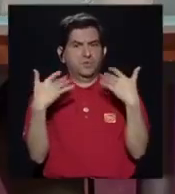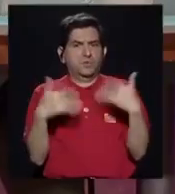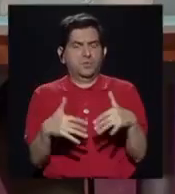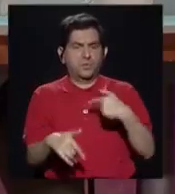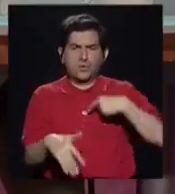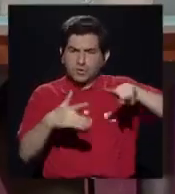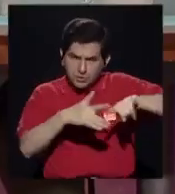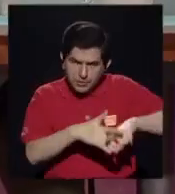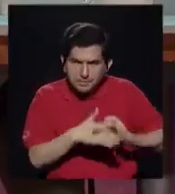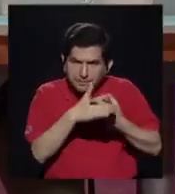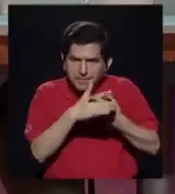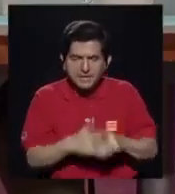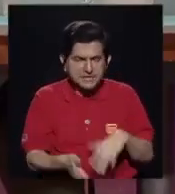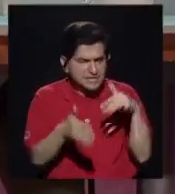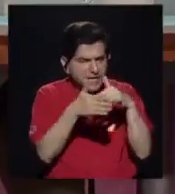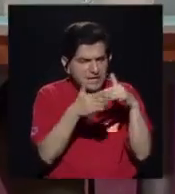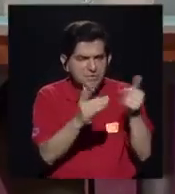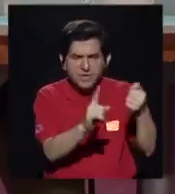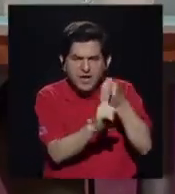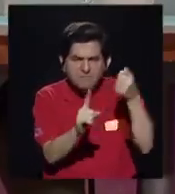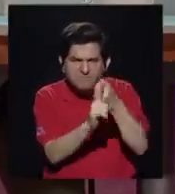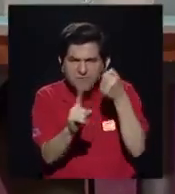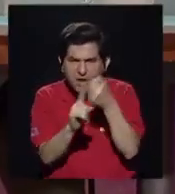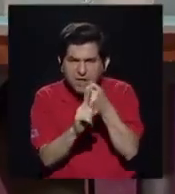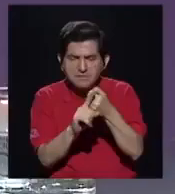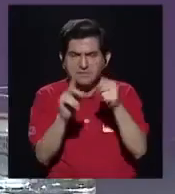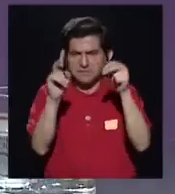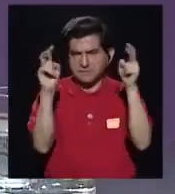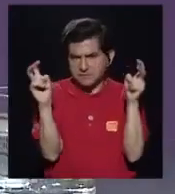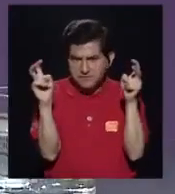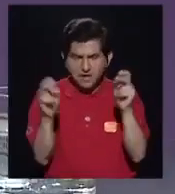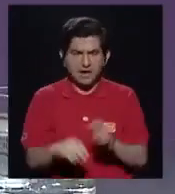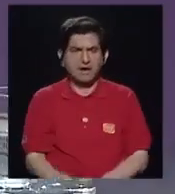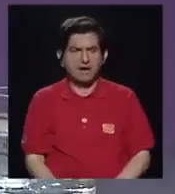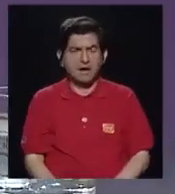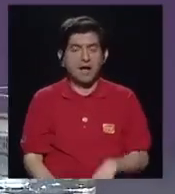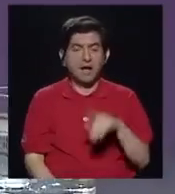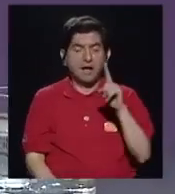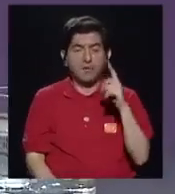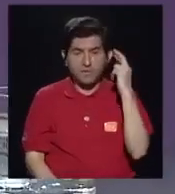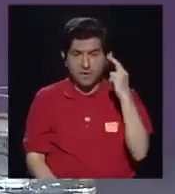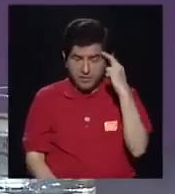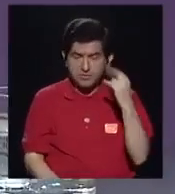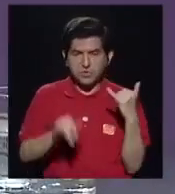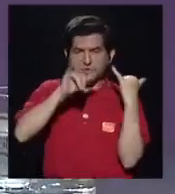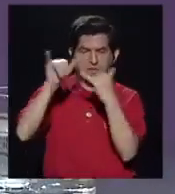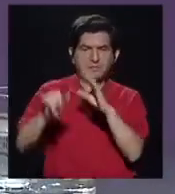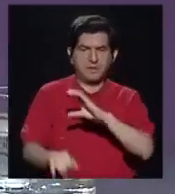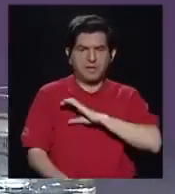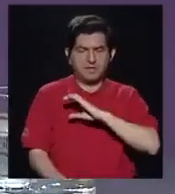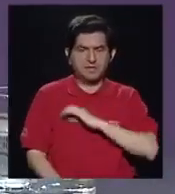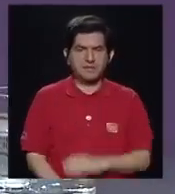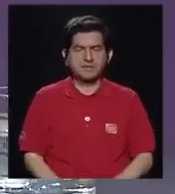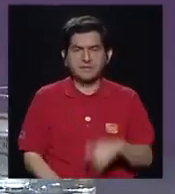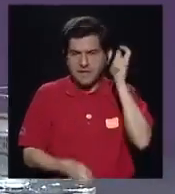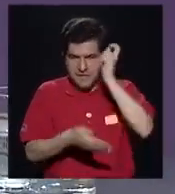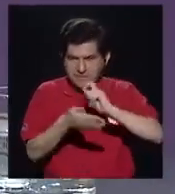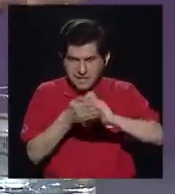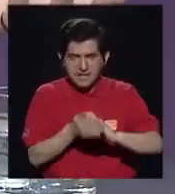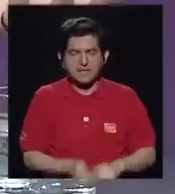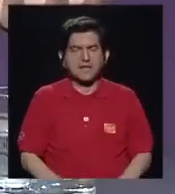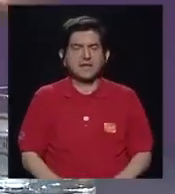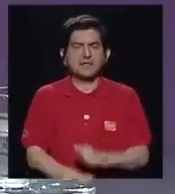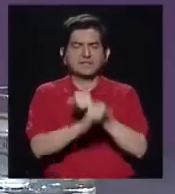empecé a estudiar violencia que empecé por una demanda de la policía del secretario de seguridad pública